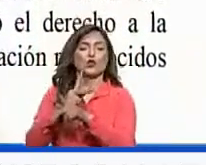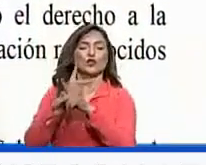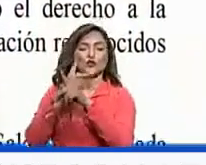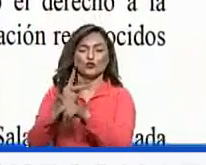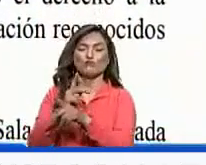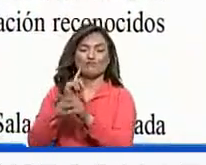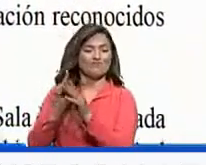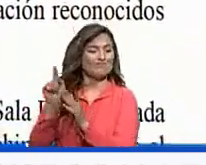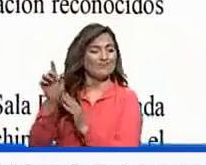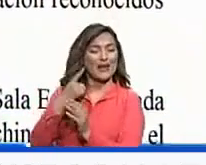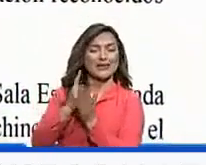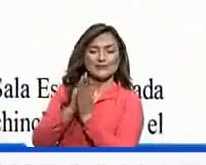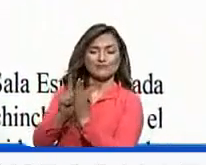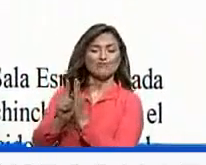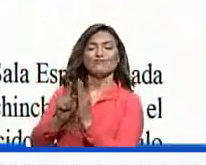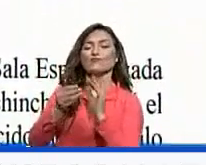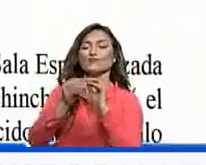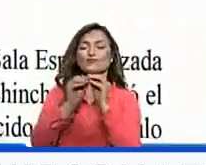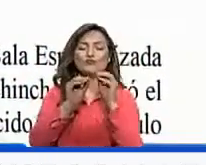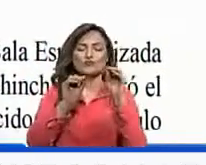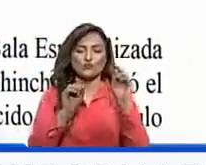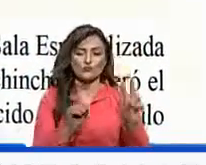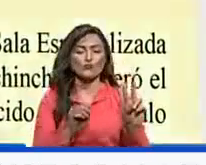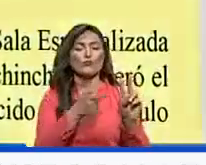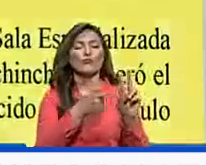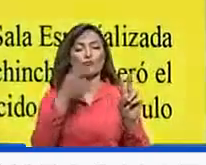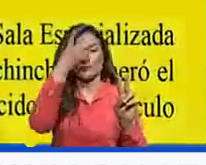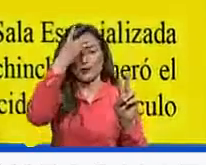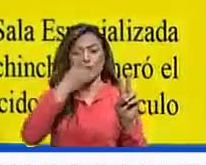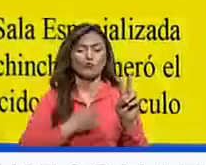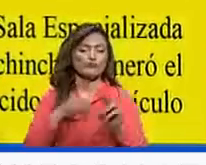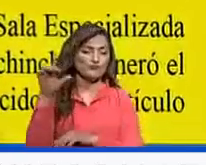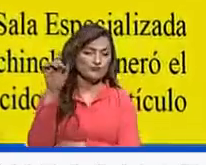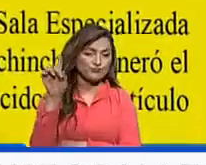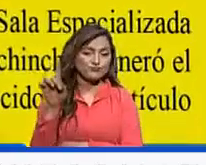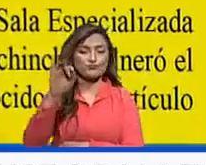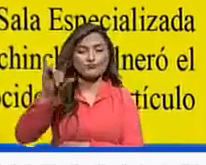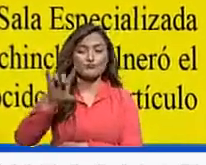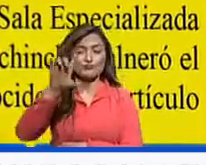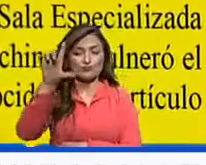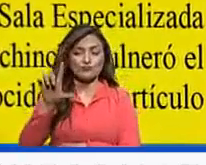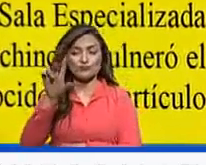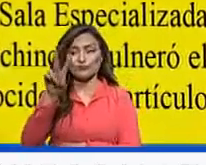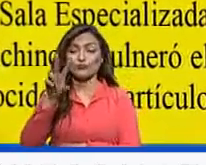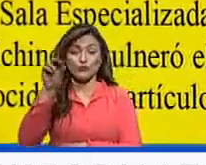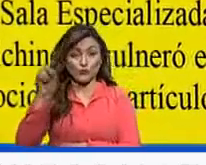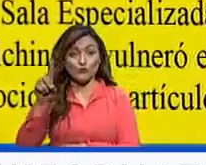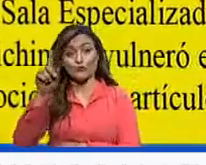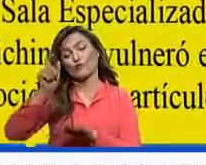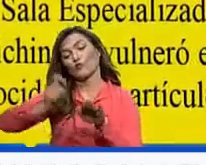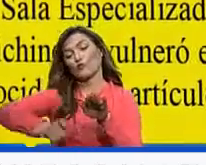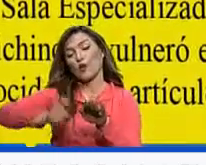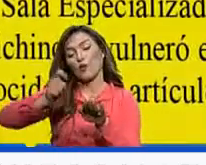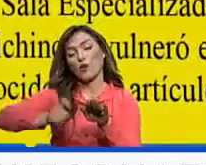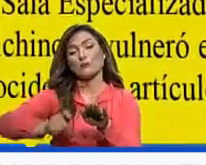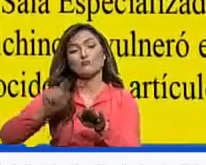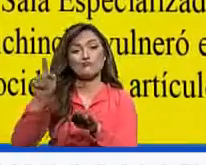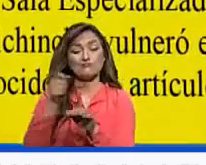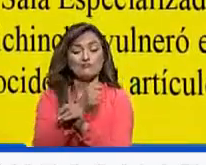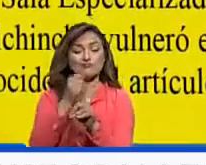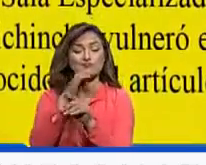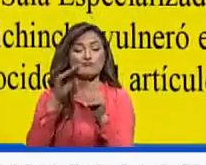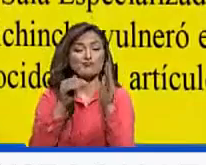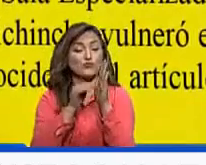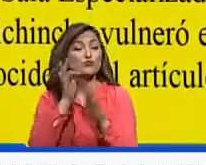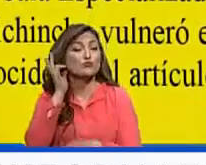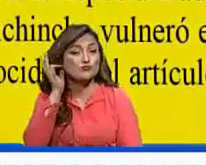el inciso número 2, declarar que la sentencia dictada el 1 de julio de 2021 por la jueza de la Unidad Judicial de Violencia